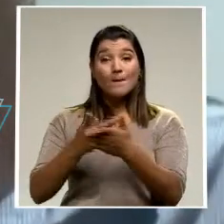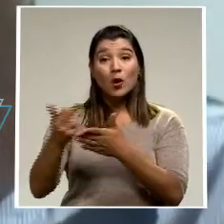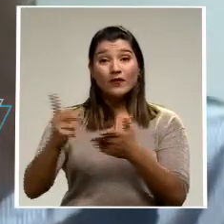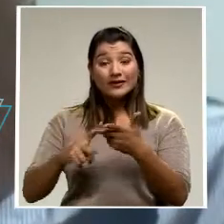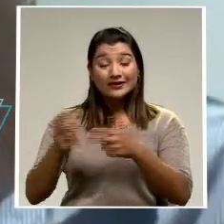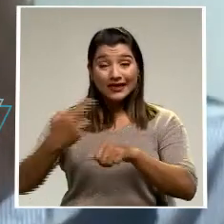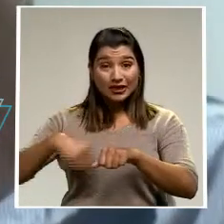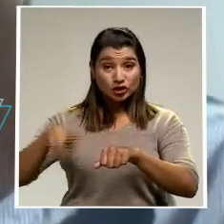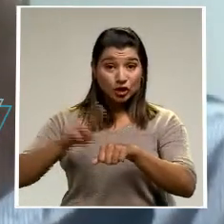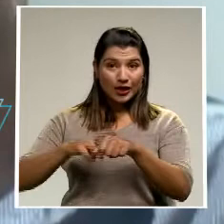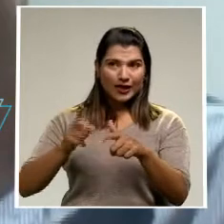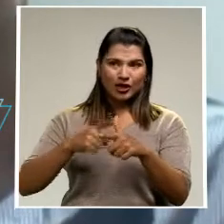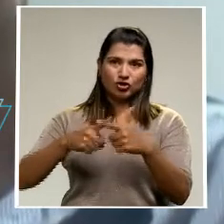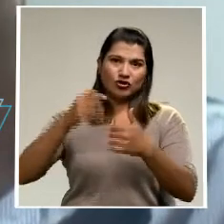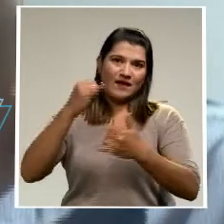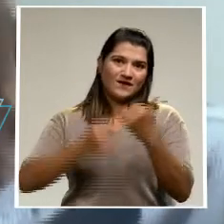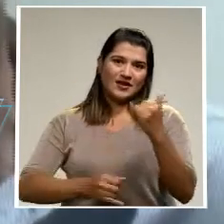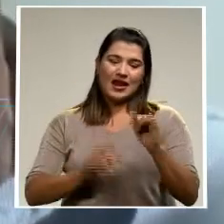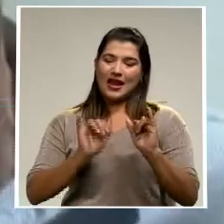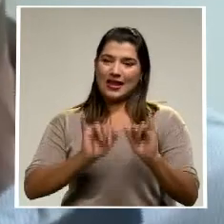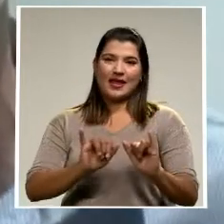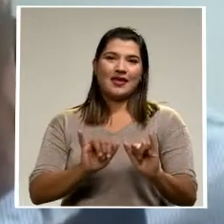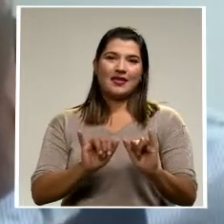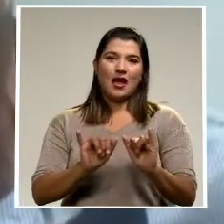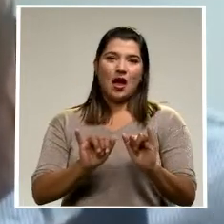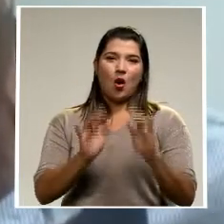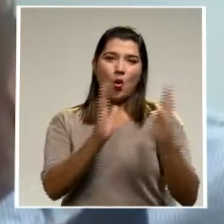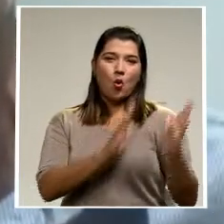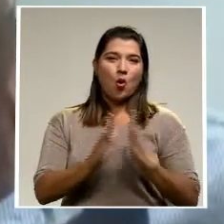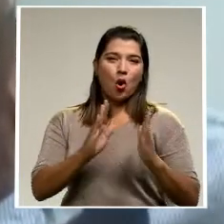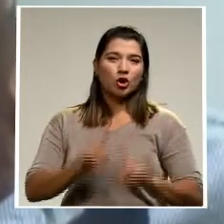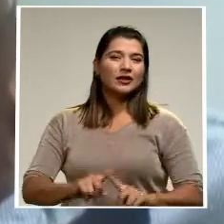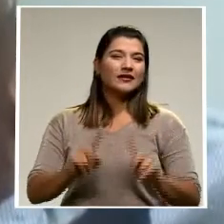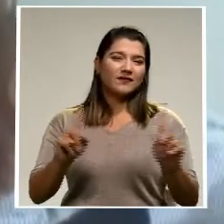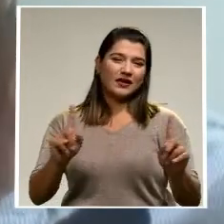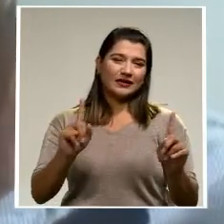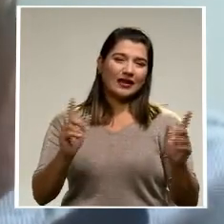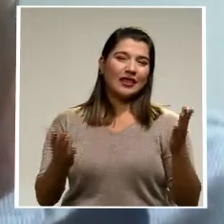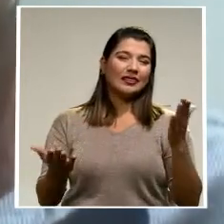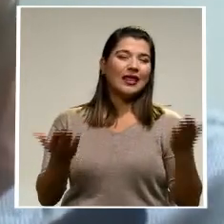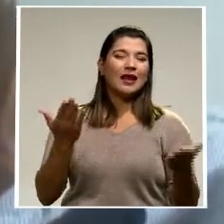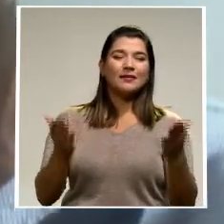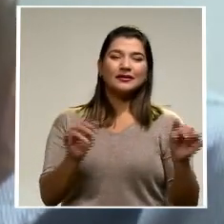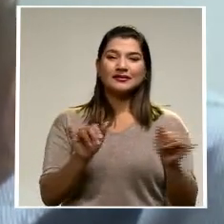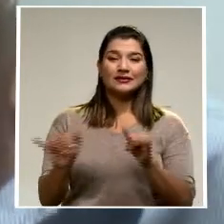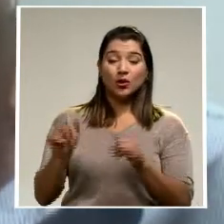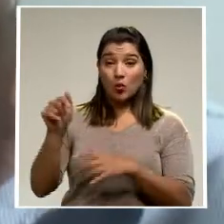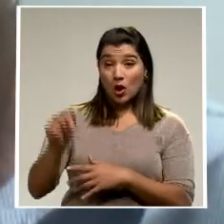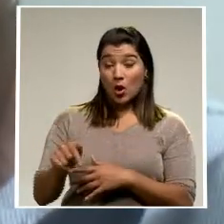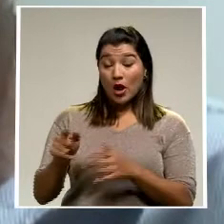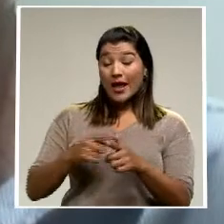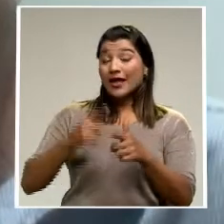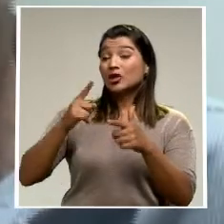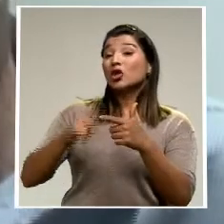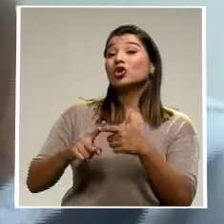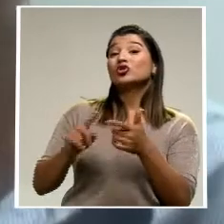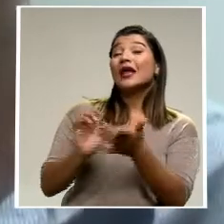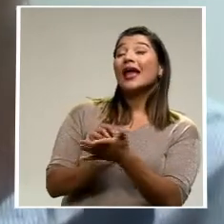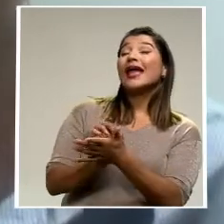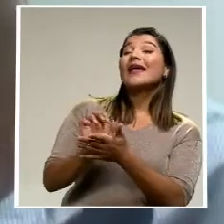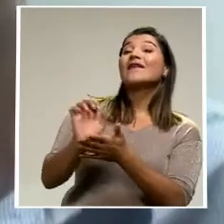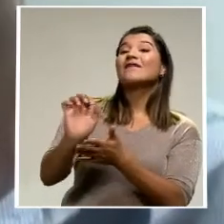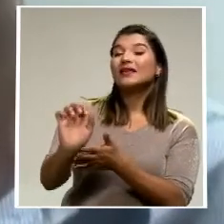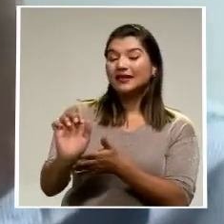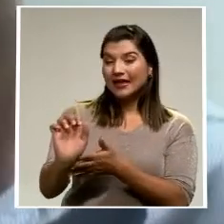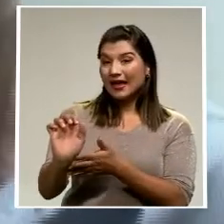estructura completamente diferente, probablemente, a la estructura de la Asamblea Nacional que existe hoy. Entonces, el evitar que haya esa renovación